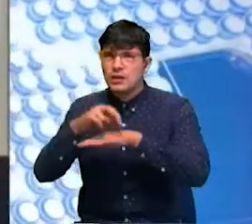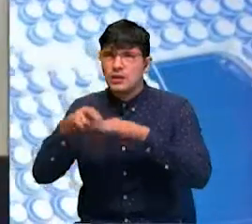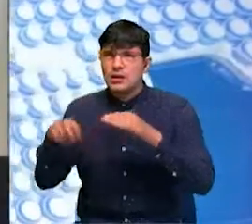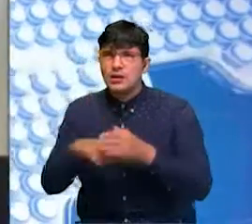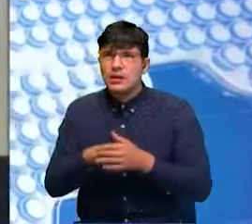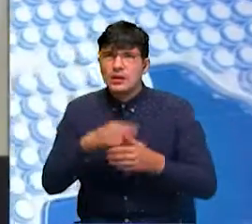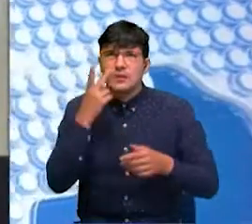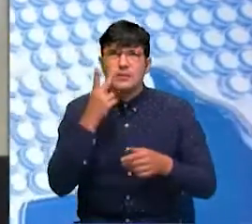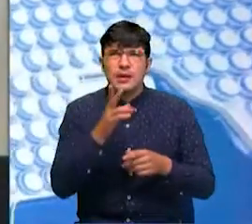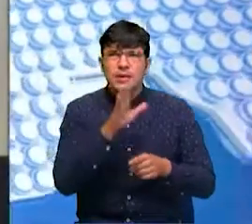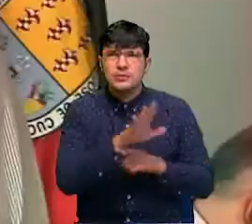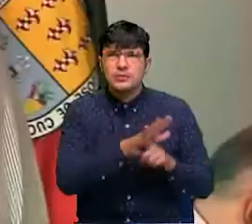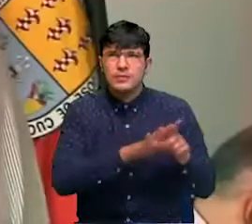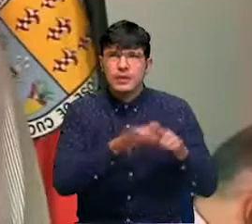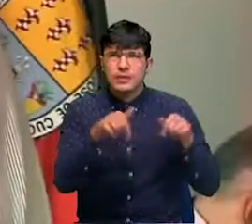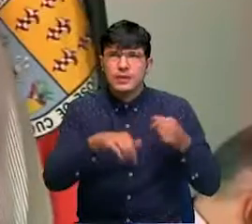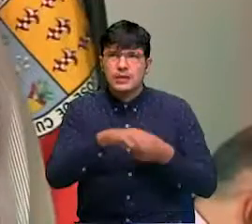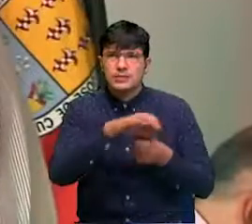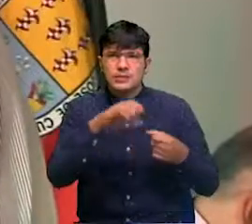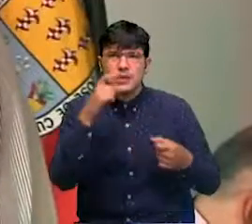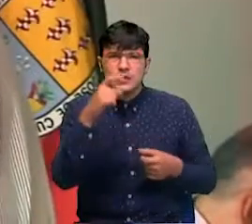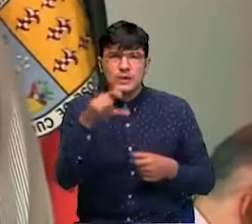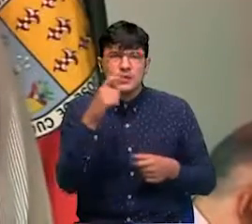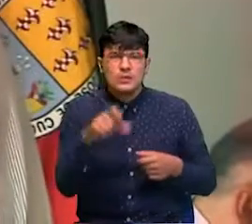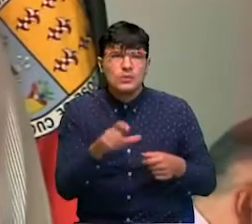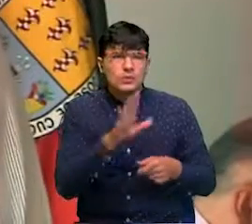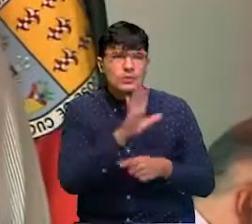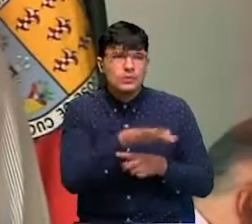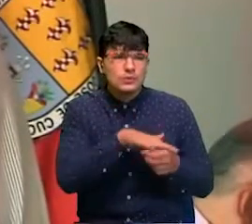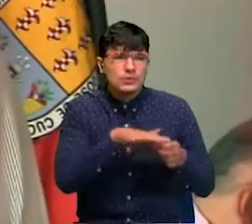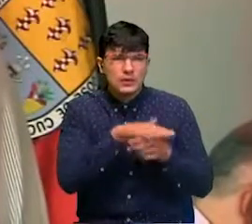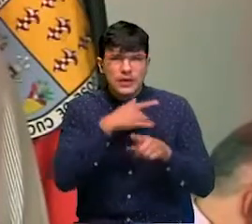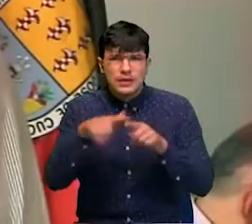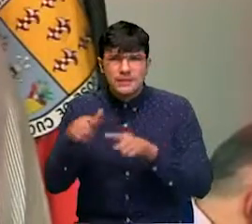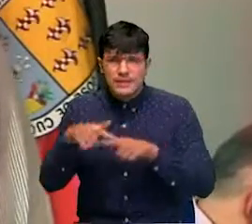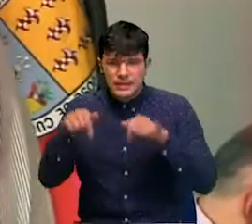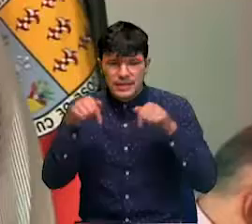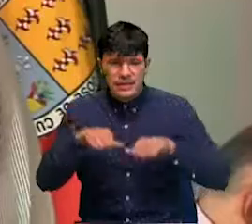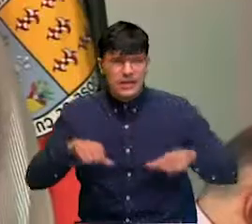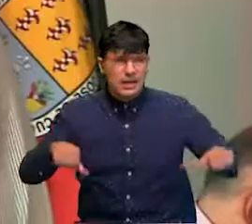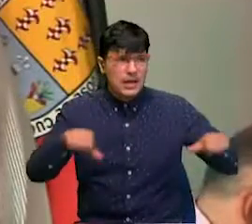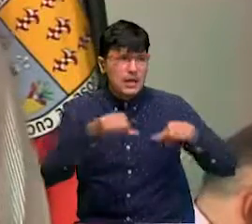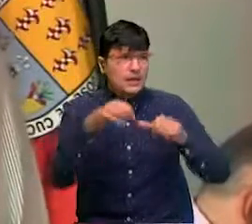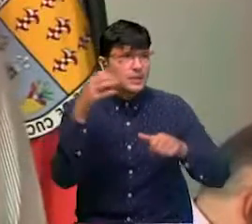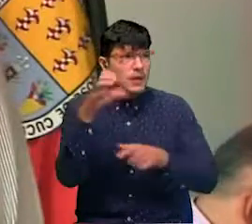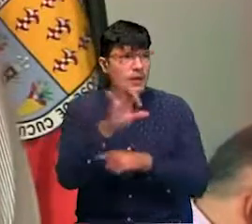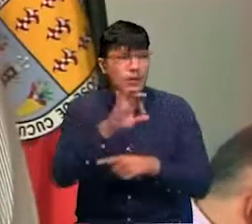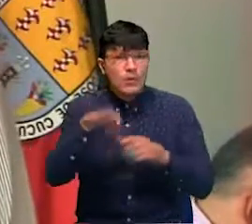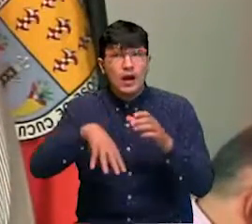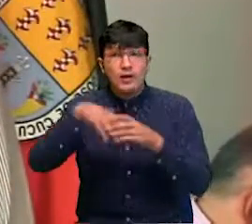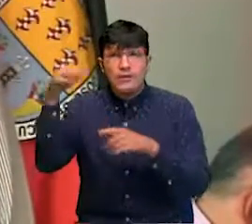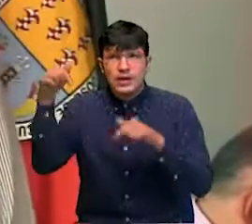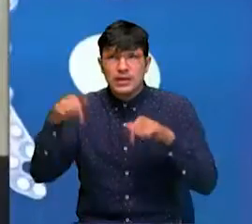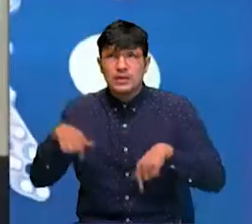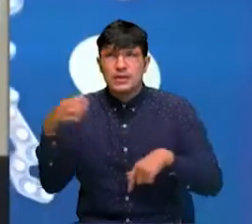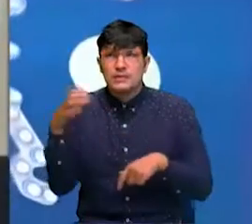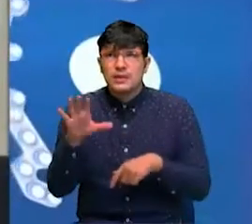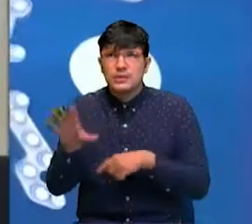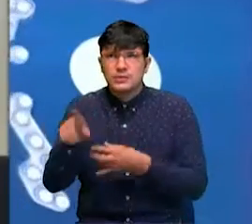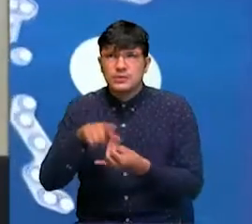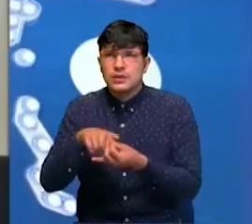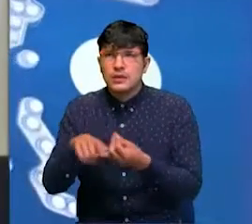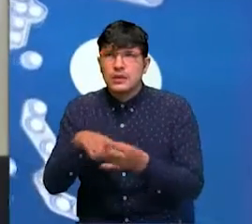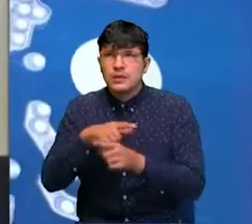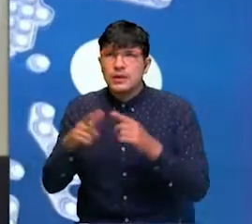en la ciudad de Cúcuta situaciones que suceden en otras partes del país o por fuera del país, como es el caso. Las